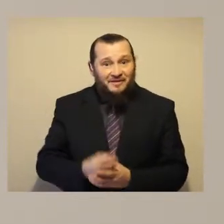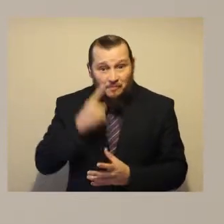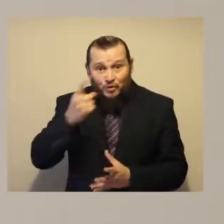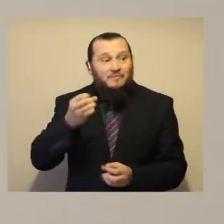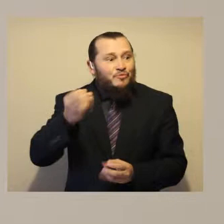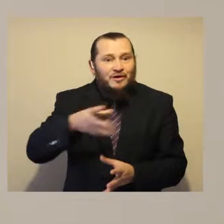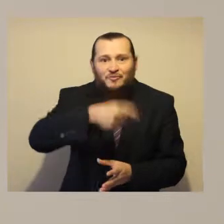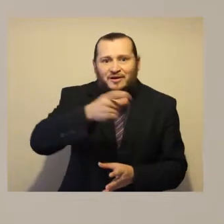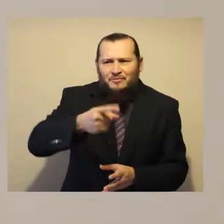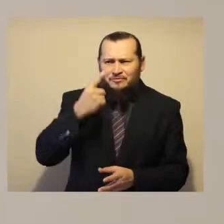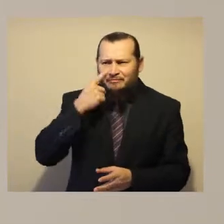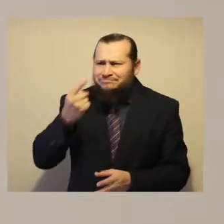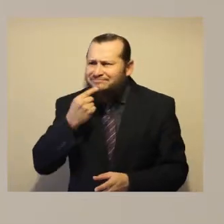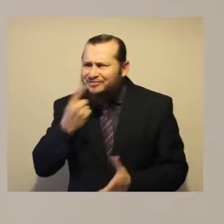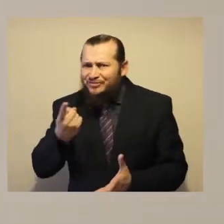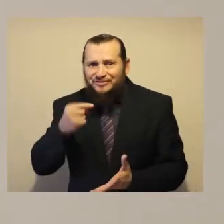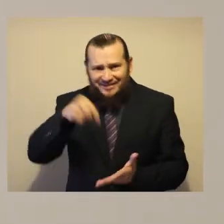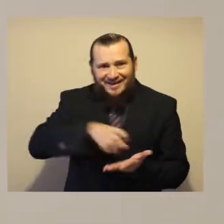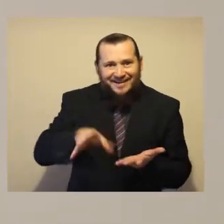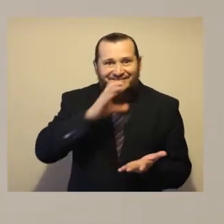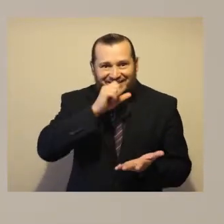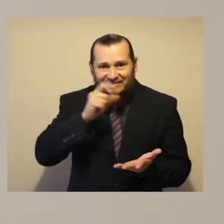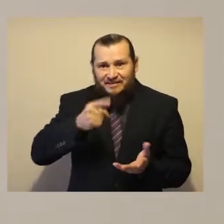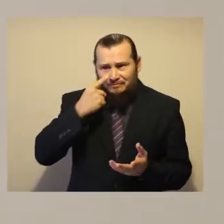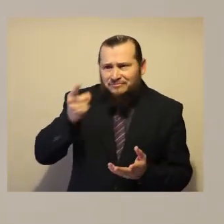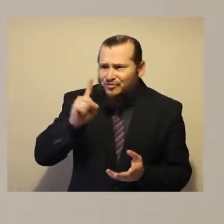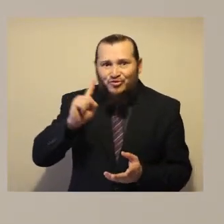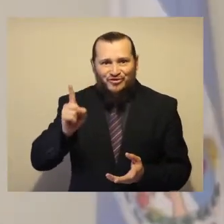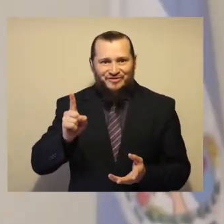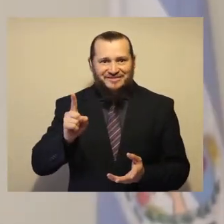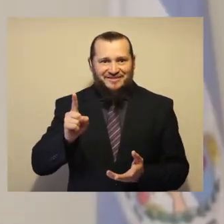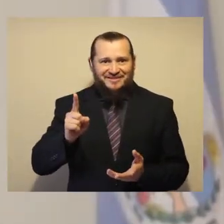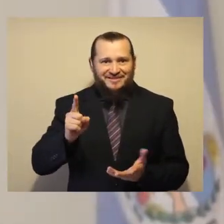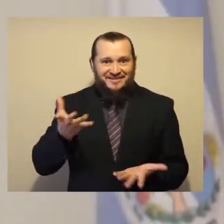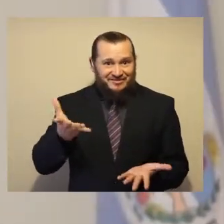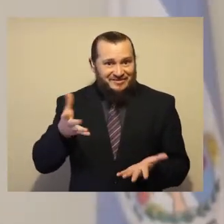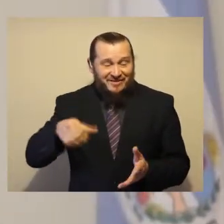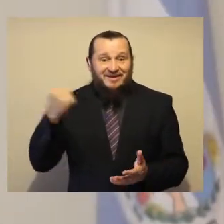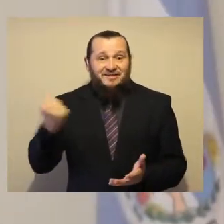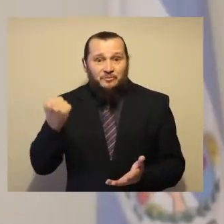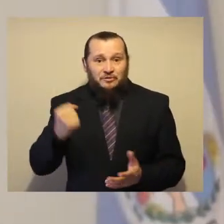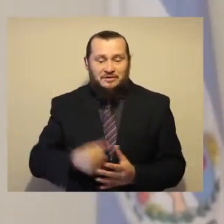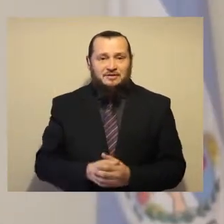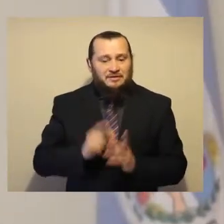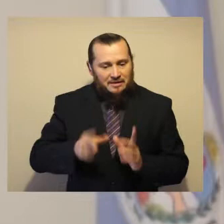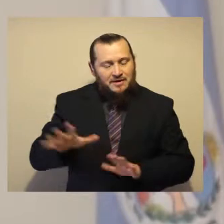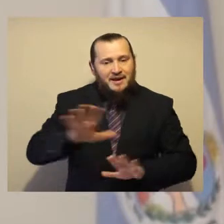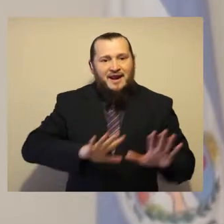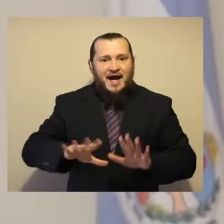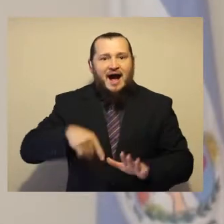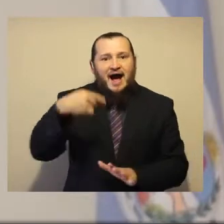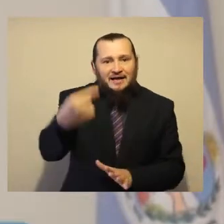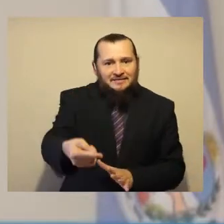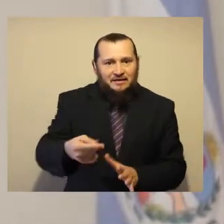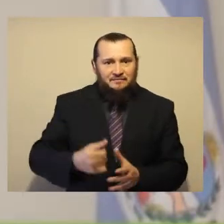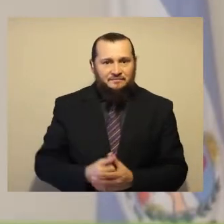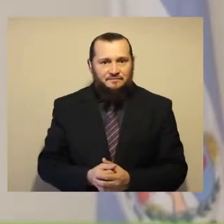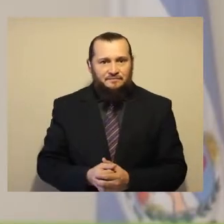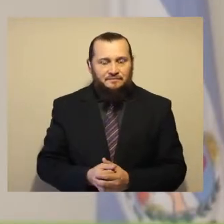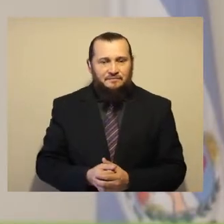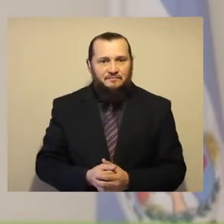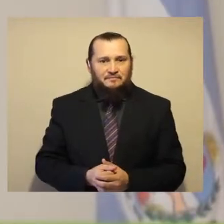veces desconocido, inclusive por los propios bellavistenses. En una segunda parte, poder avanzar realmente en lo que